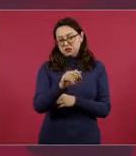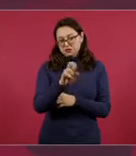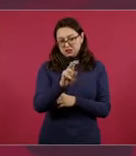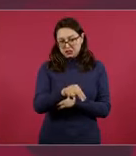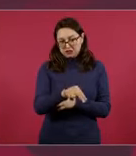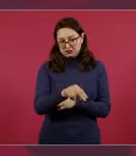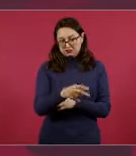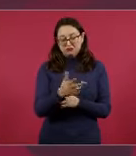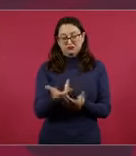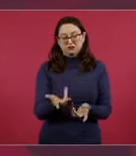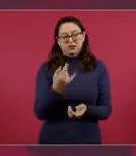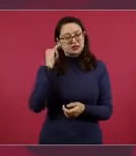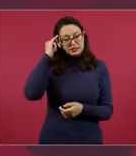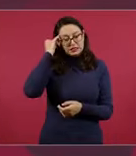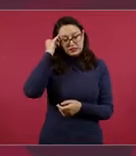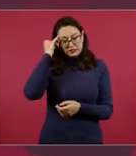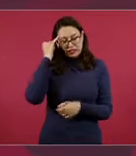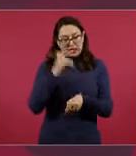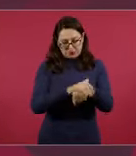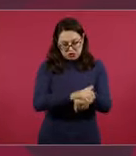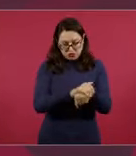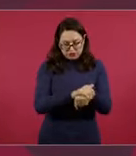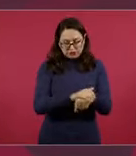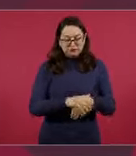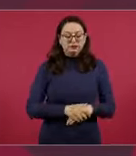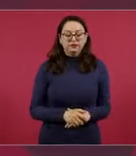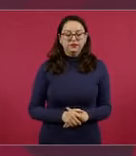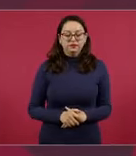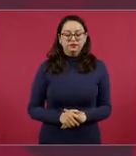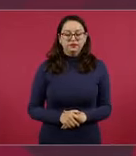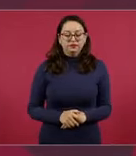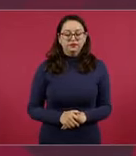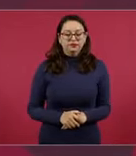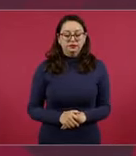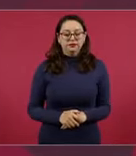que en chol significa amigo.